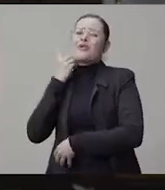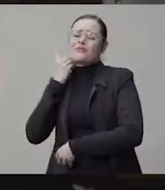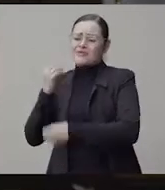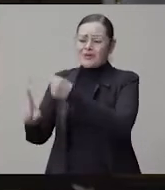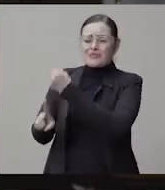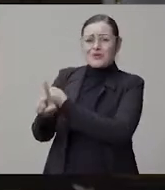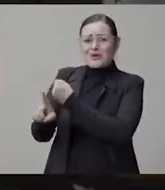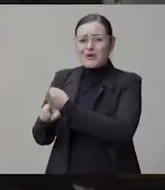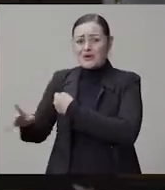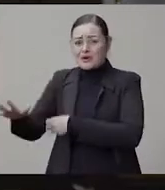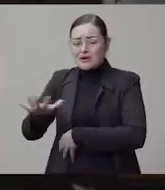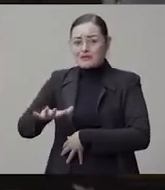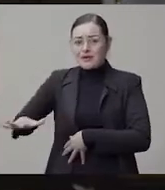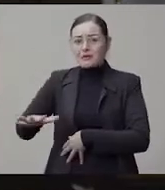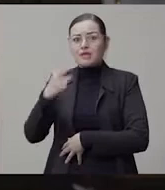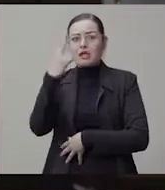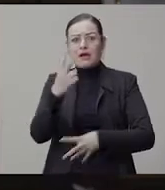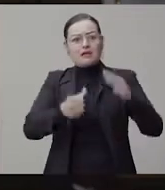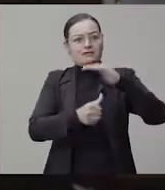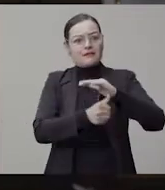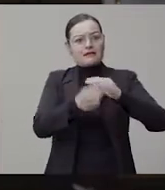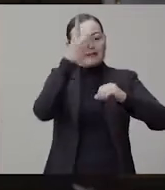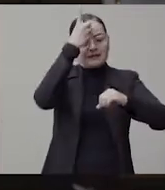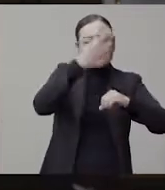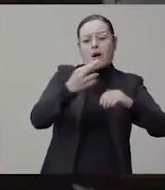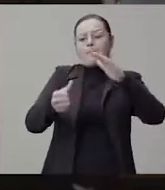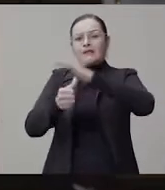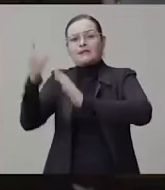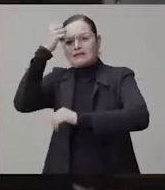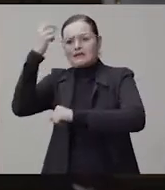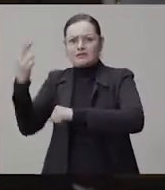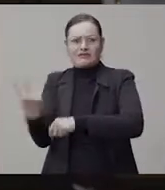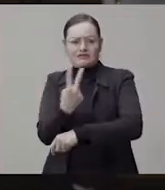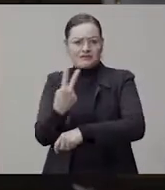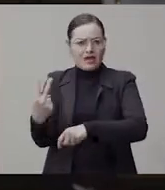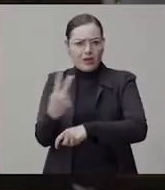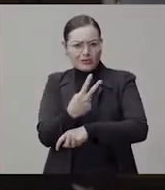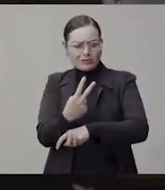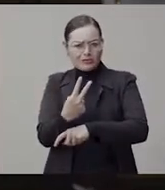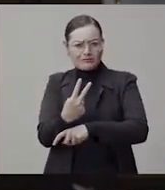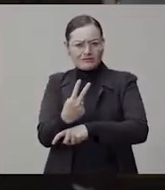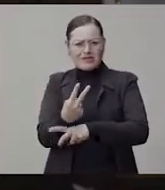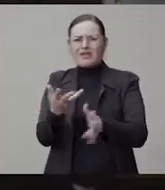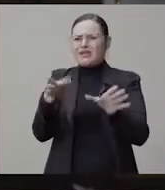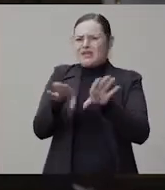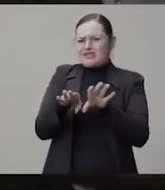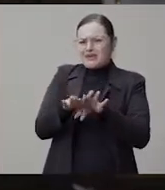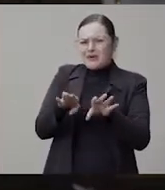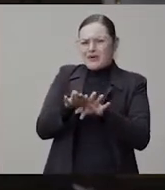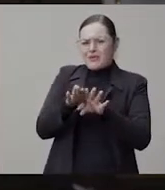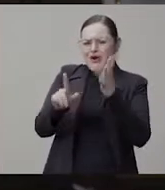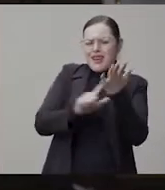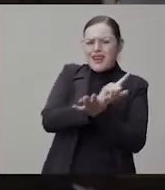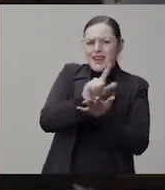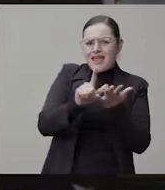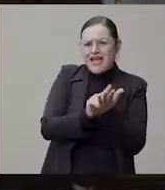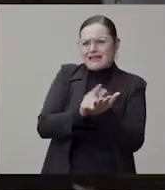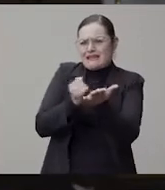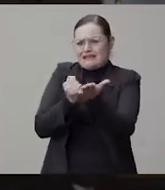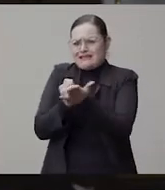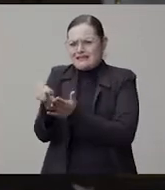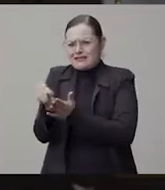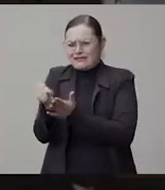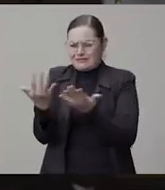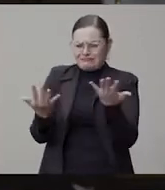que derivó en la conformación de dos mesas directivas lo que generó incertidumbre jurídica en todos los actos leyes o decretos